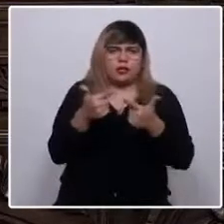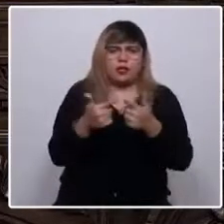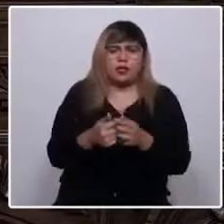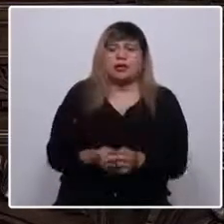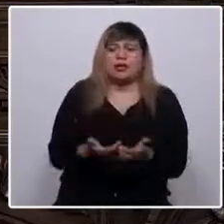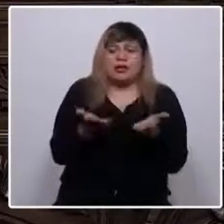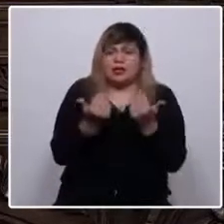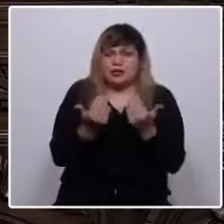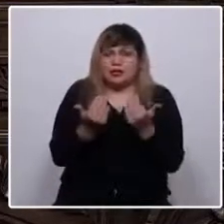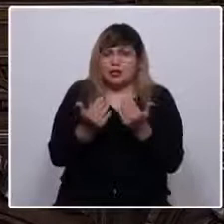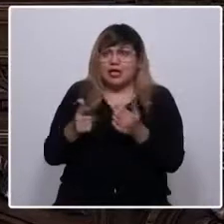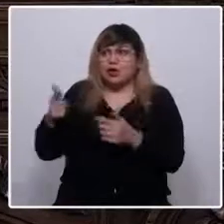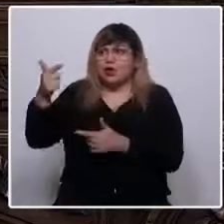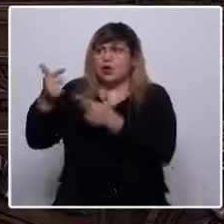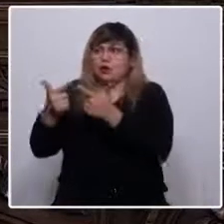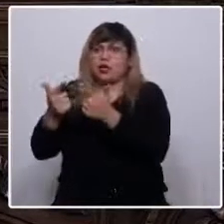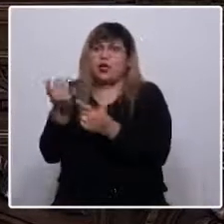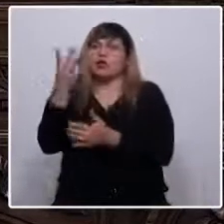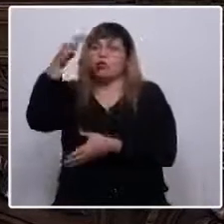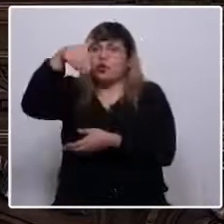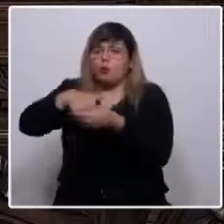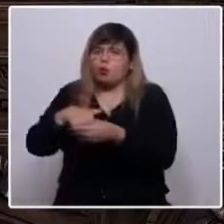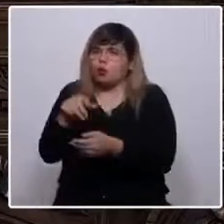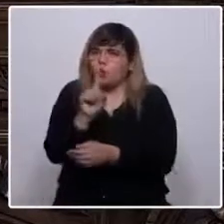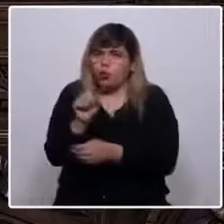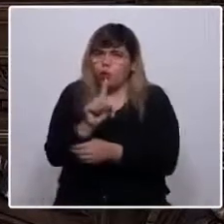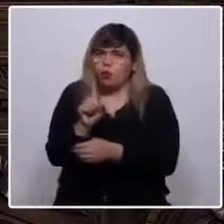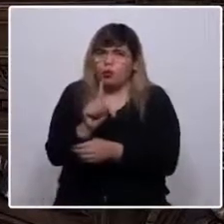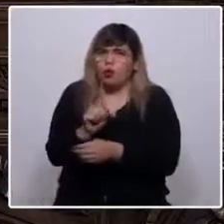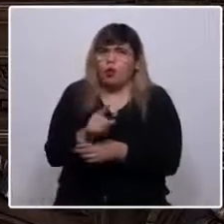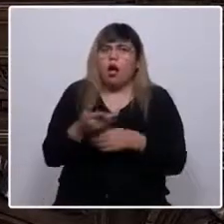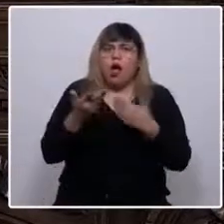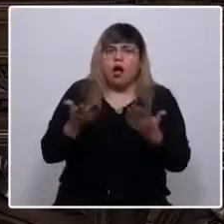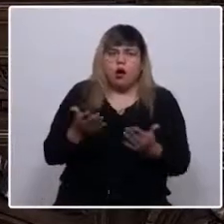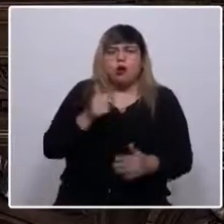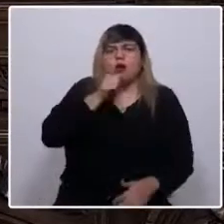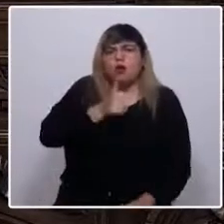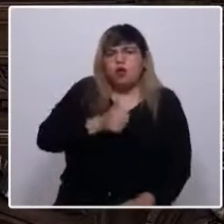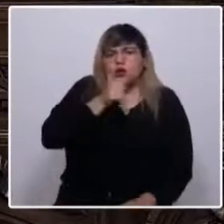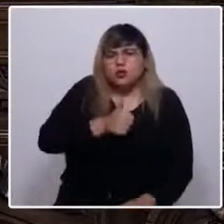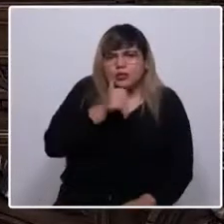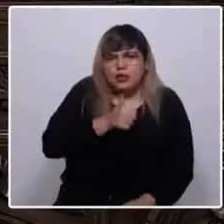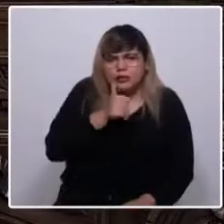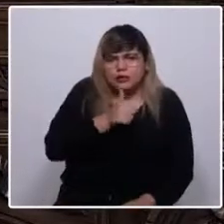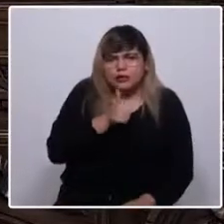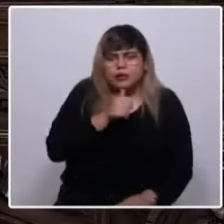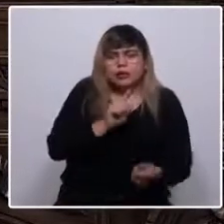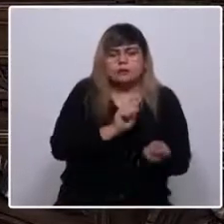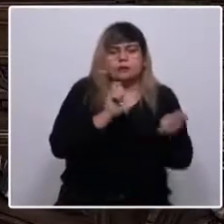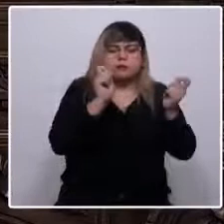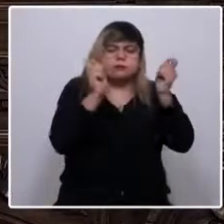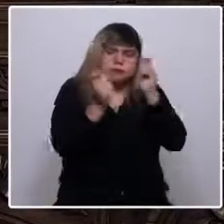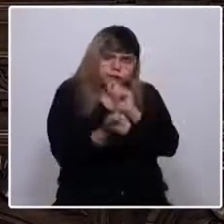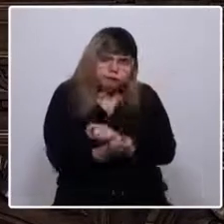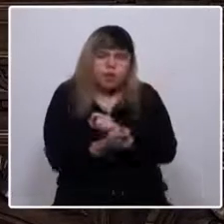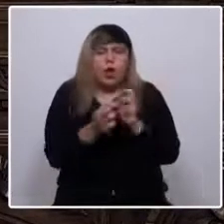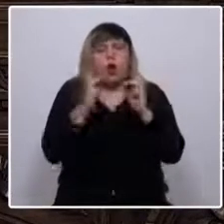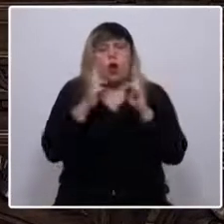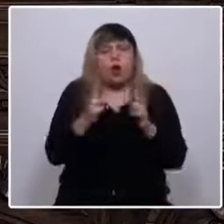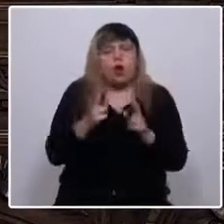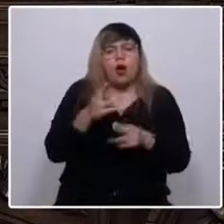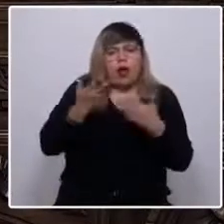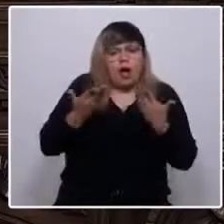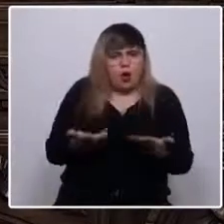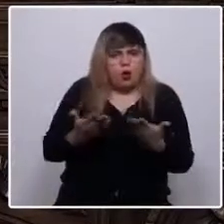acción política deje de ser un voto sino que sea nuestro actuar constante este deseo de transformación que espero que nos tenga todo